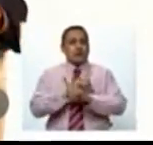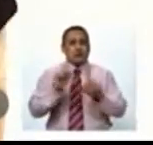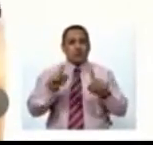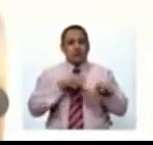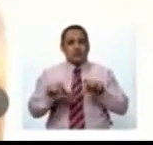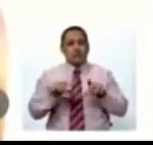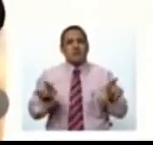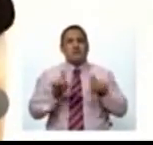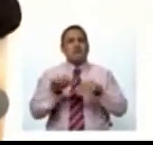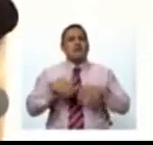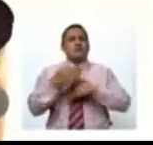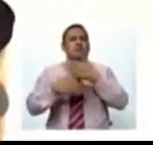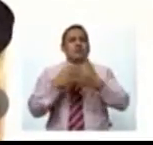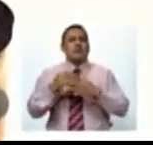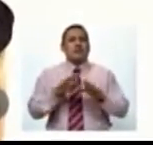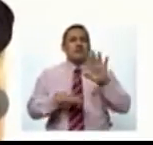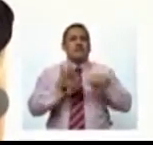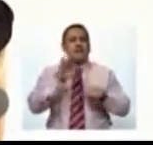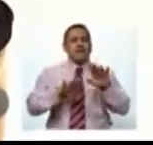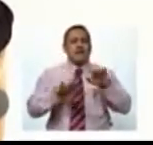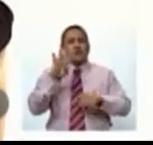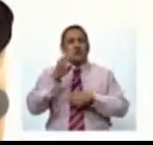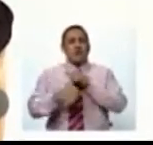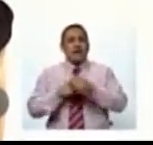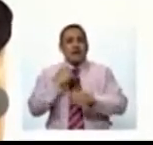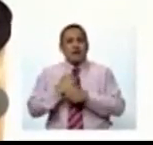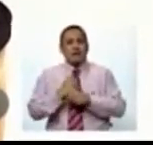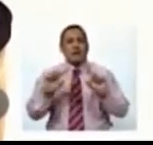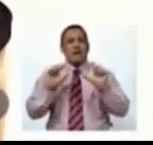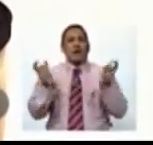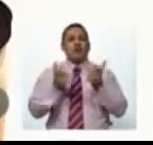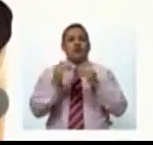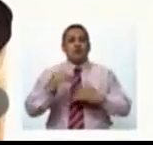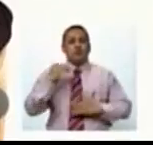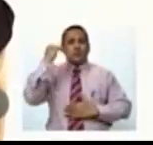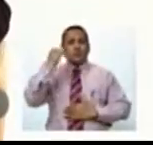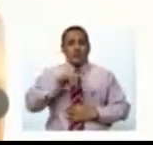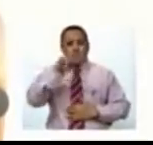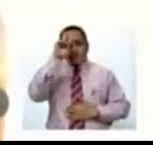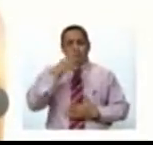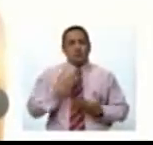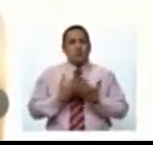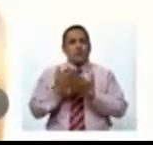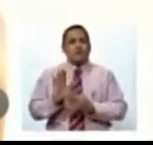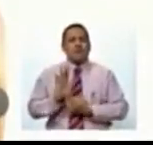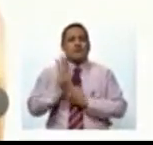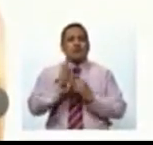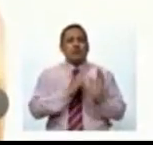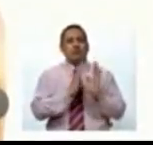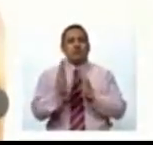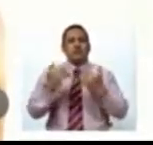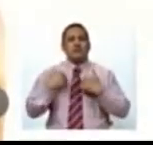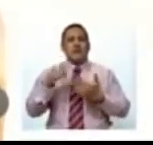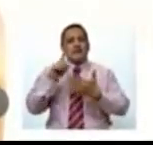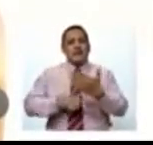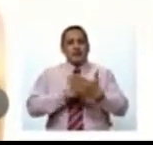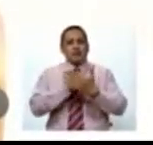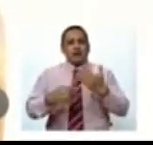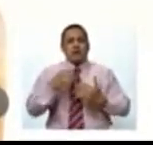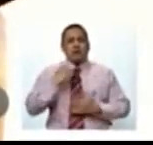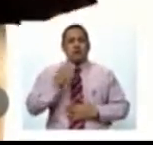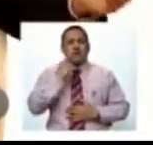ha tenido que pasar como 13 o 14 años para que la Corte Suprema de la República establezca este proceso se tiene que anular en cuanto a este